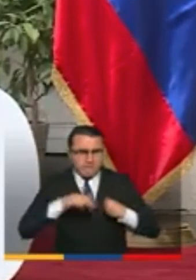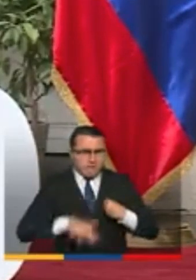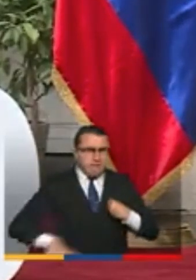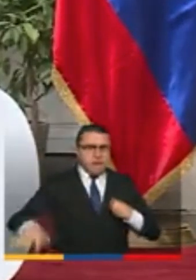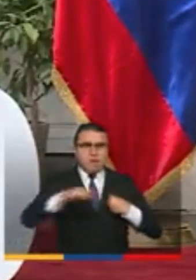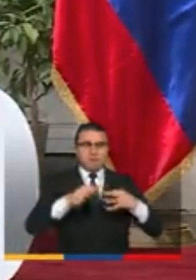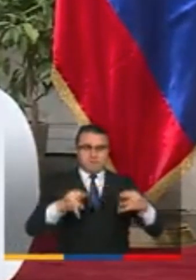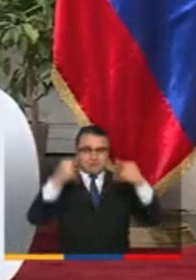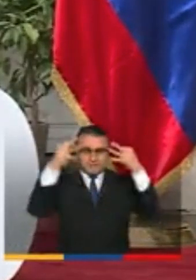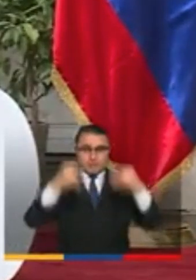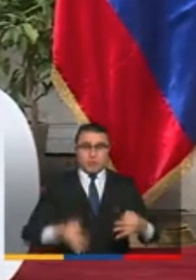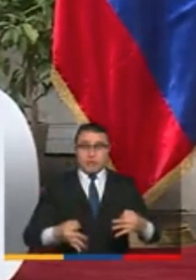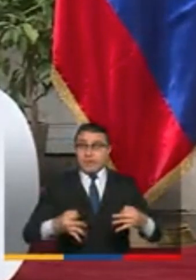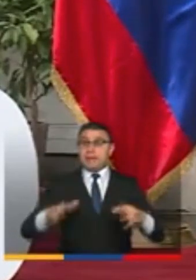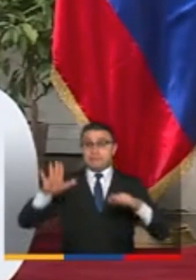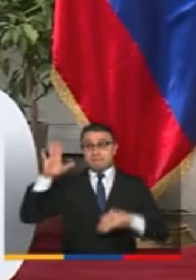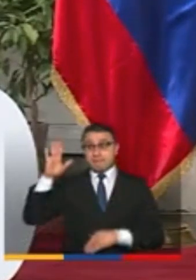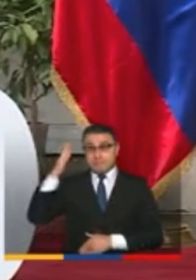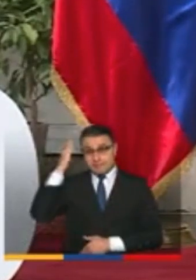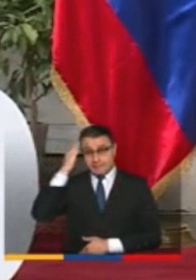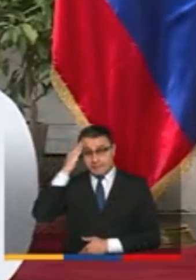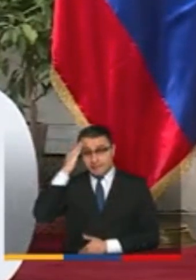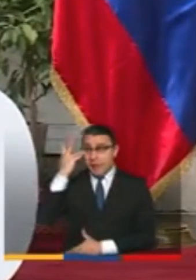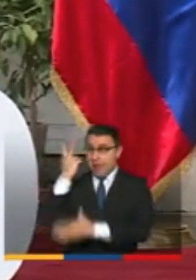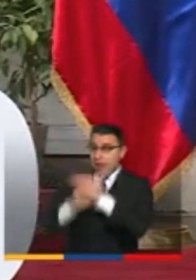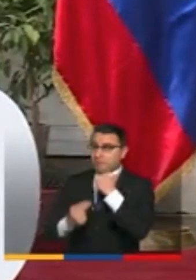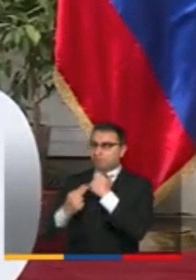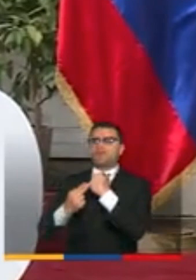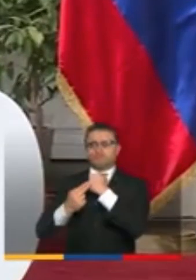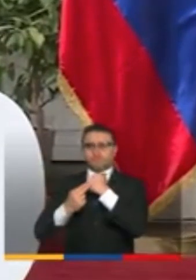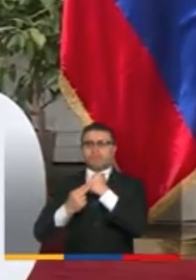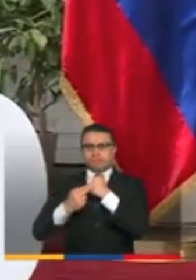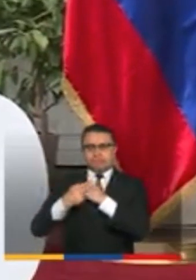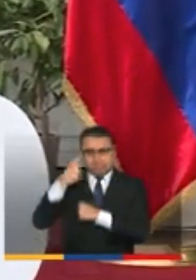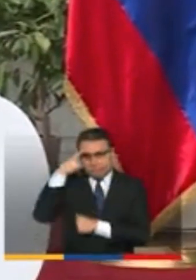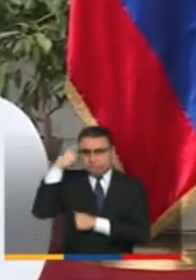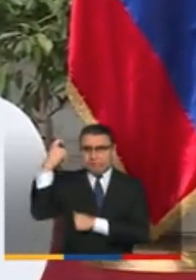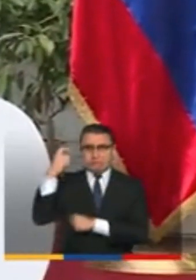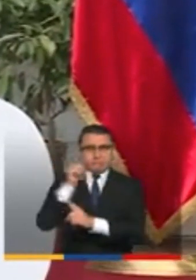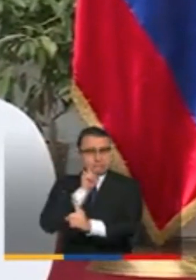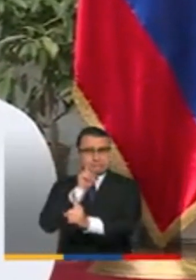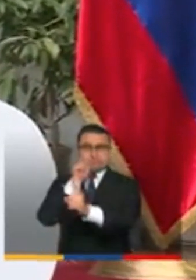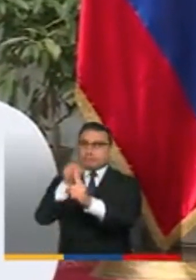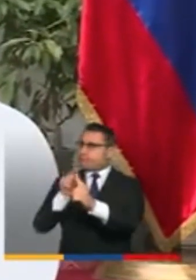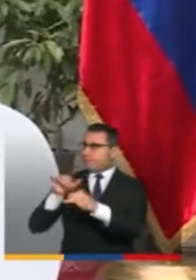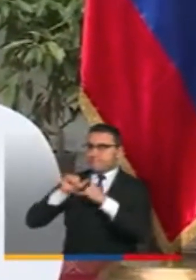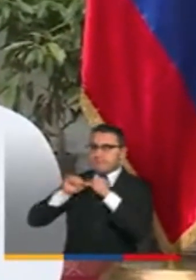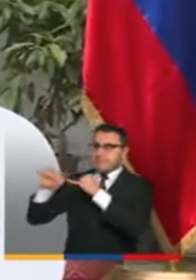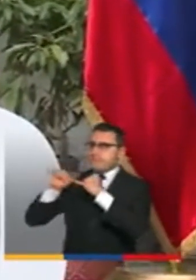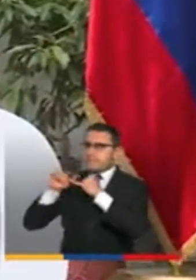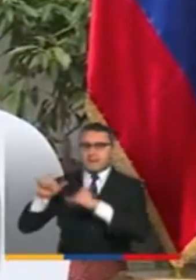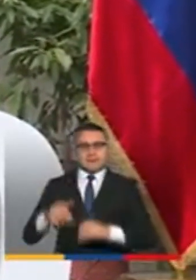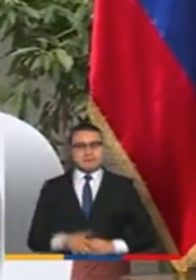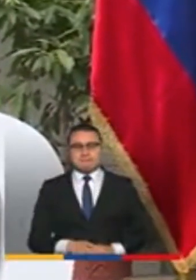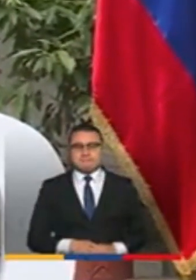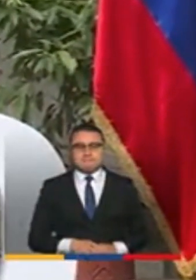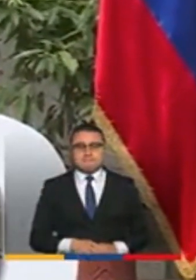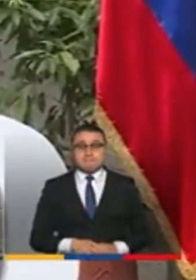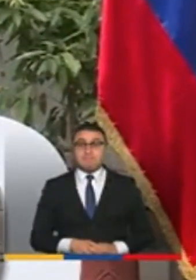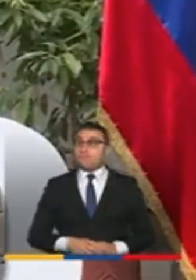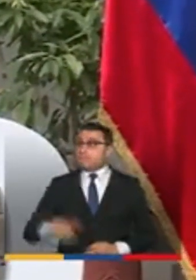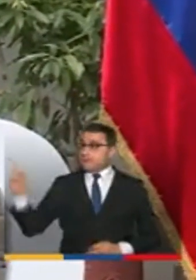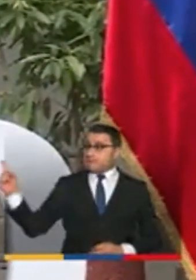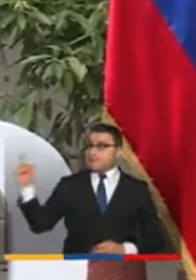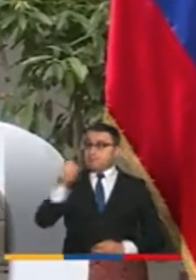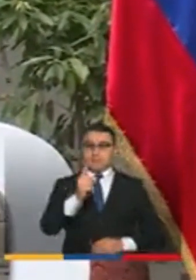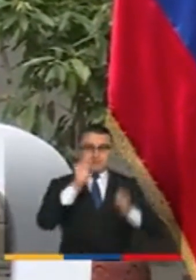tenemos tremendos desafíos en común. Hemos invitado al presidente Petro a realizar esta visita de Estado con el